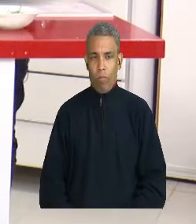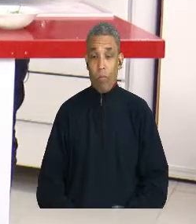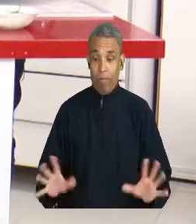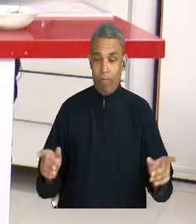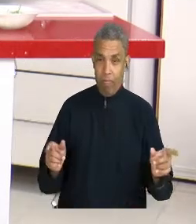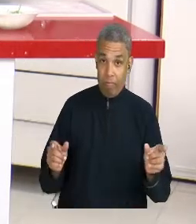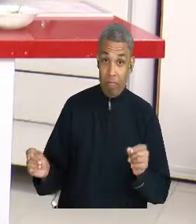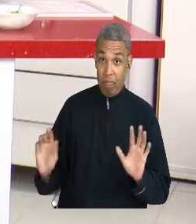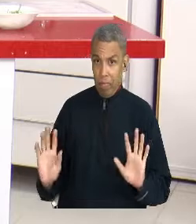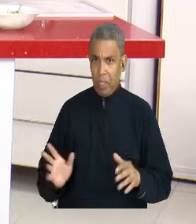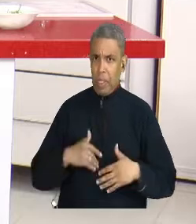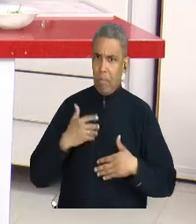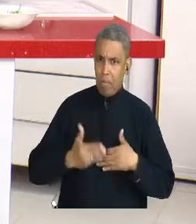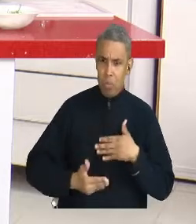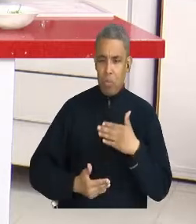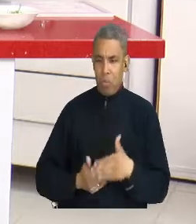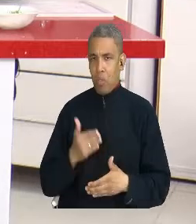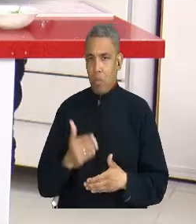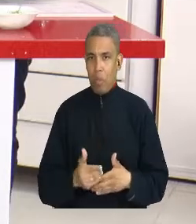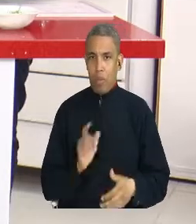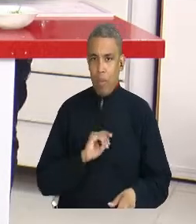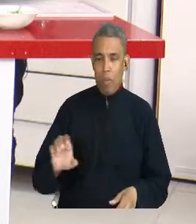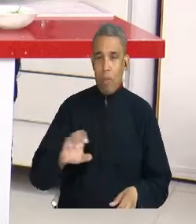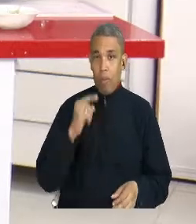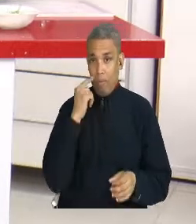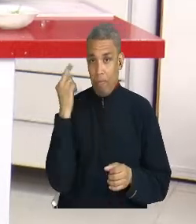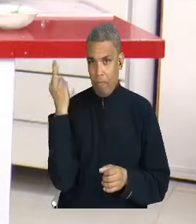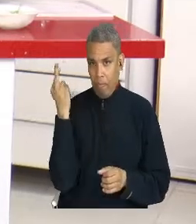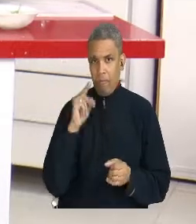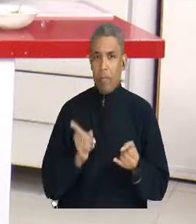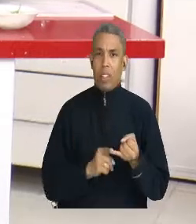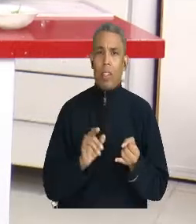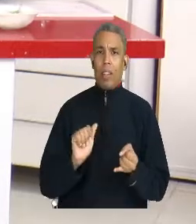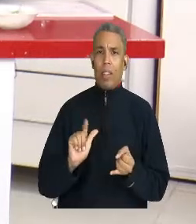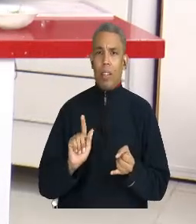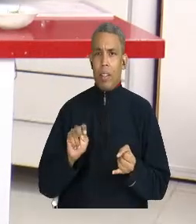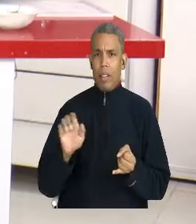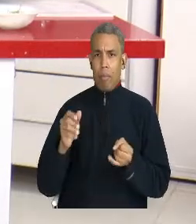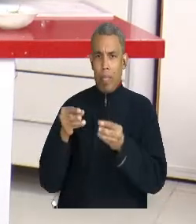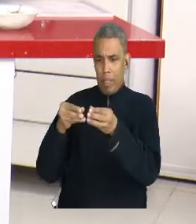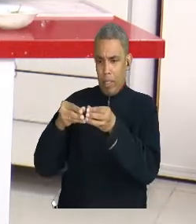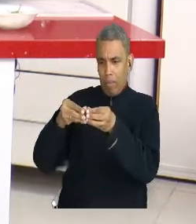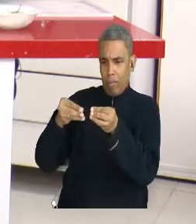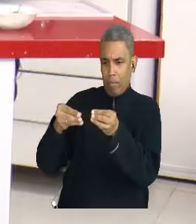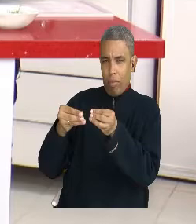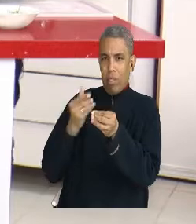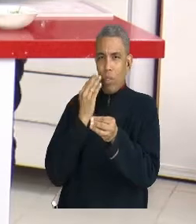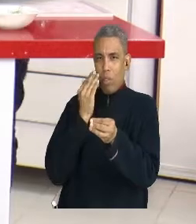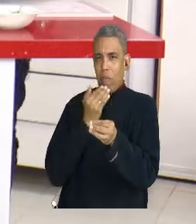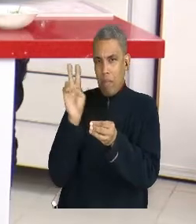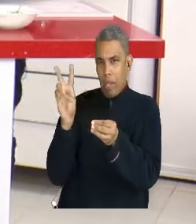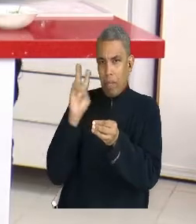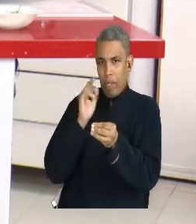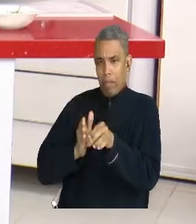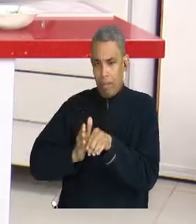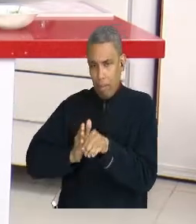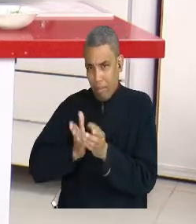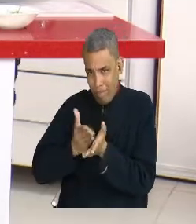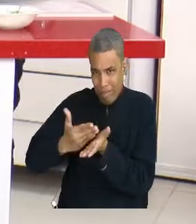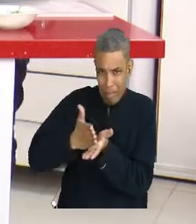al paso a paso. ¿Cómo fue? Esta salsa fue. La almendra la llevamos a temperatura para que se active. Y aquí le agregué crema de